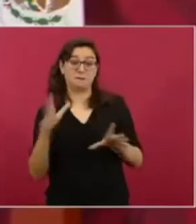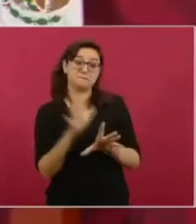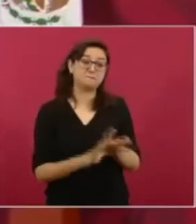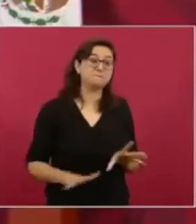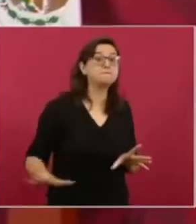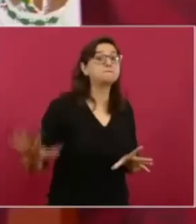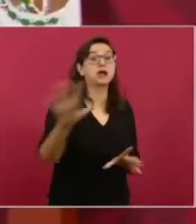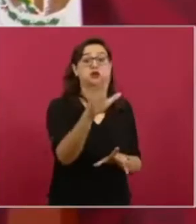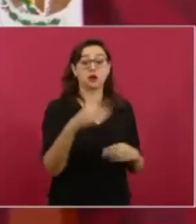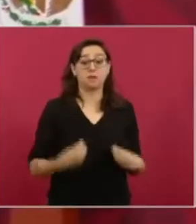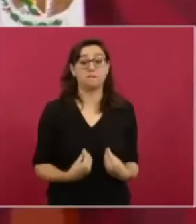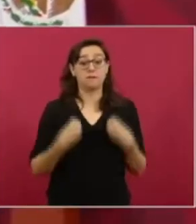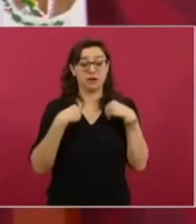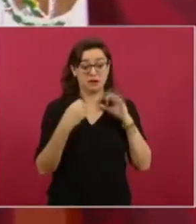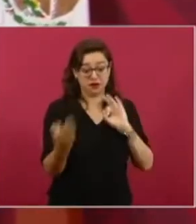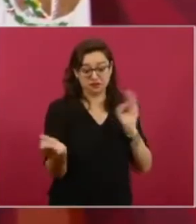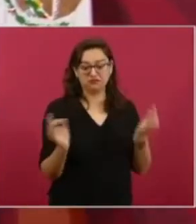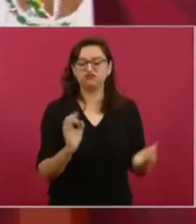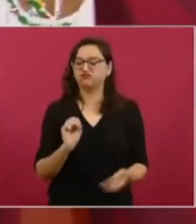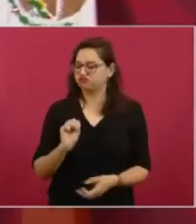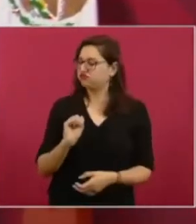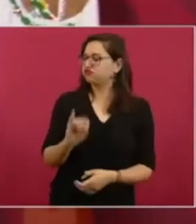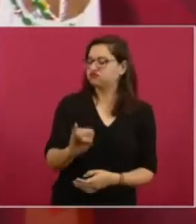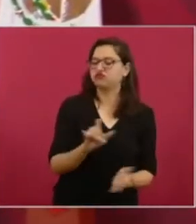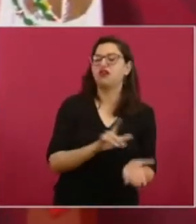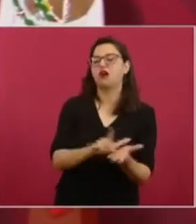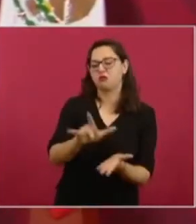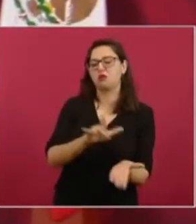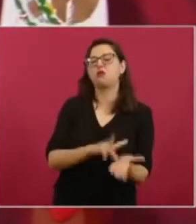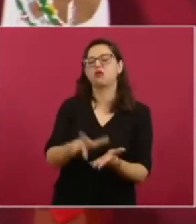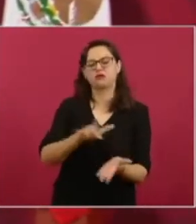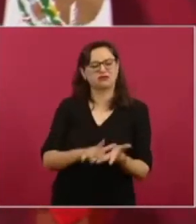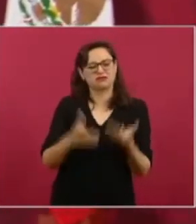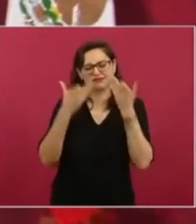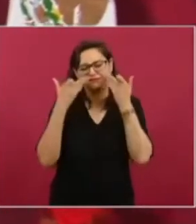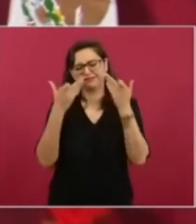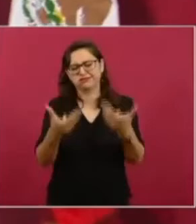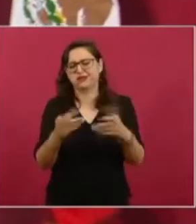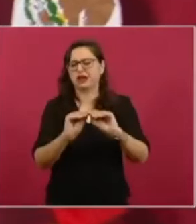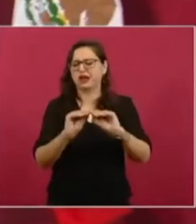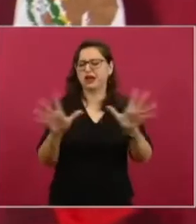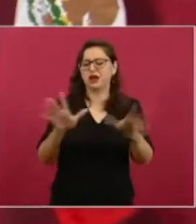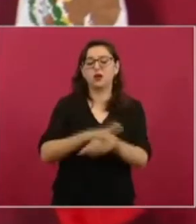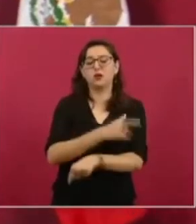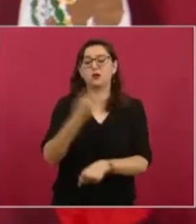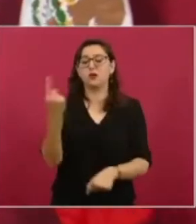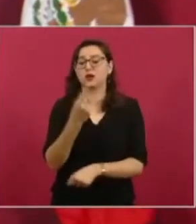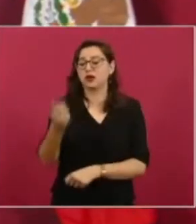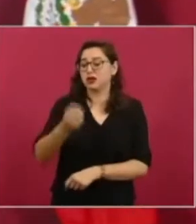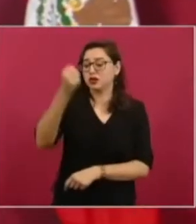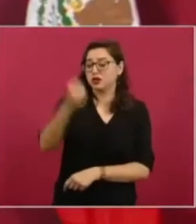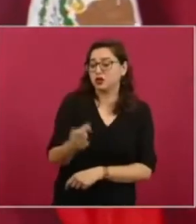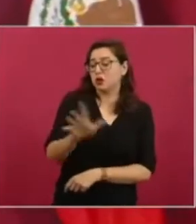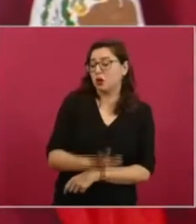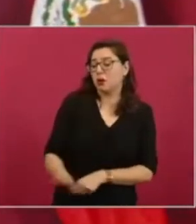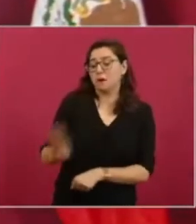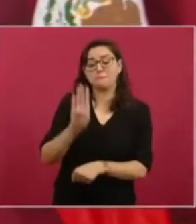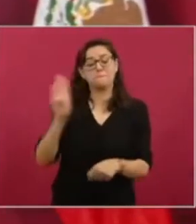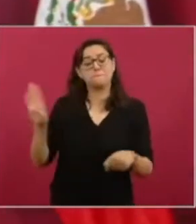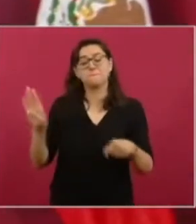esta obra, que es en beneficio del sureste, una de las regiones